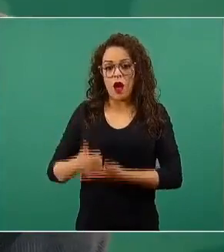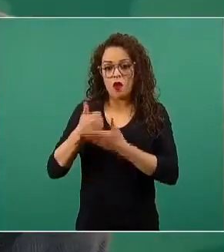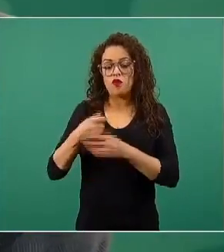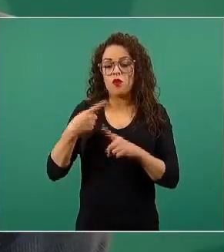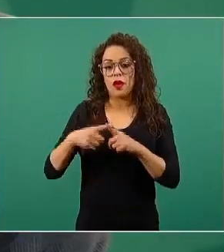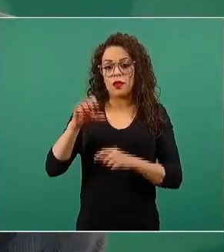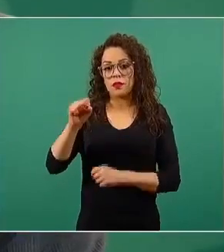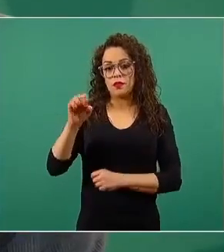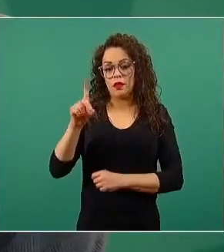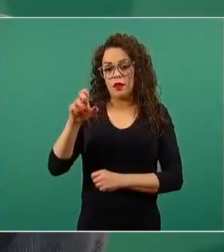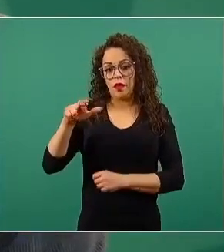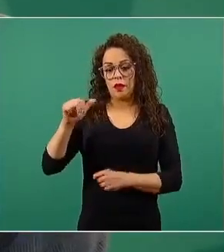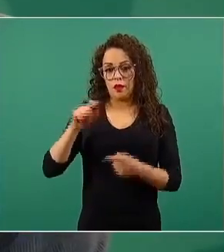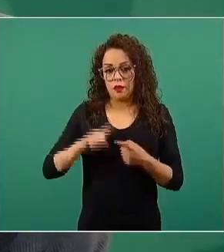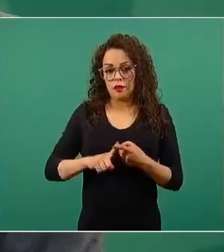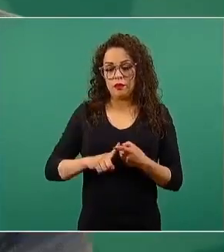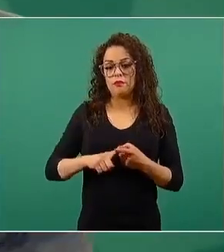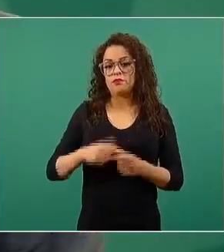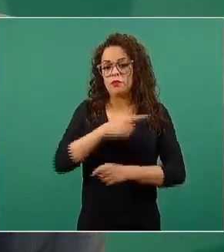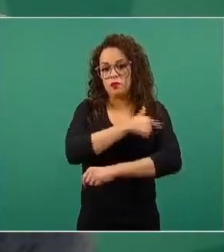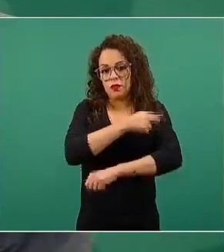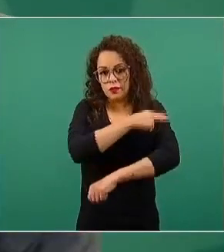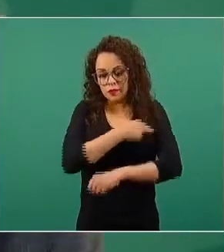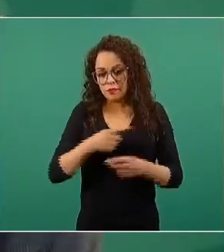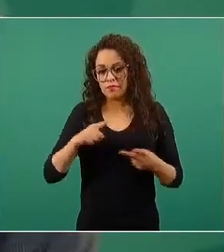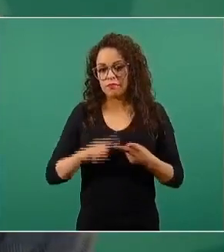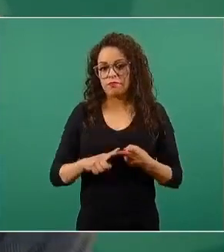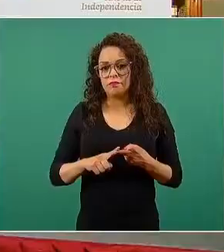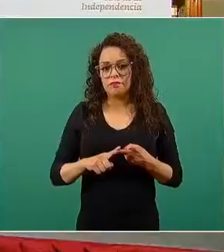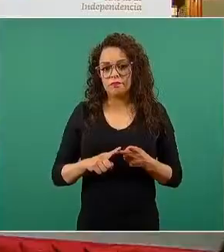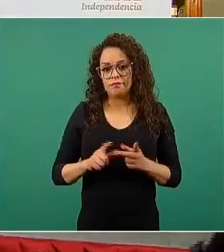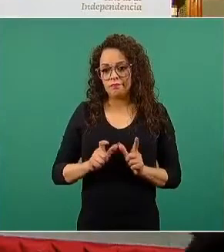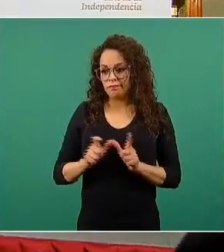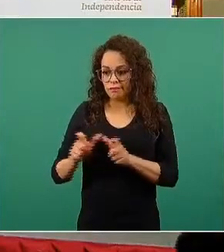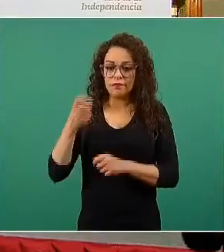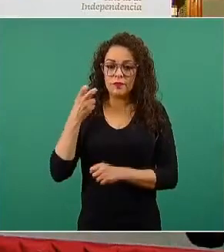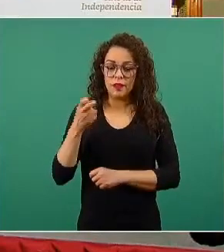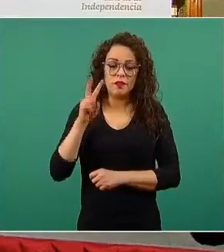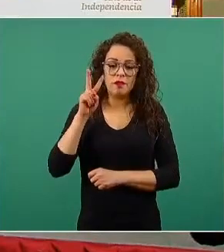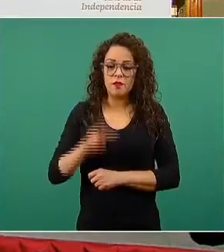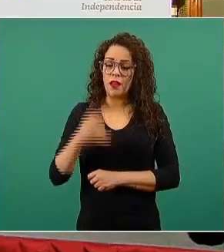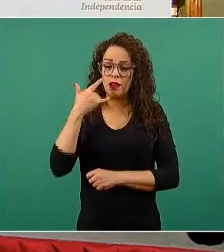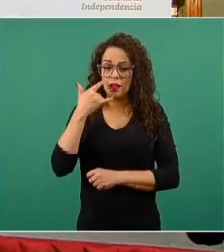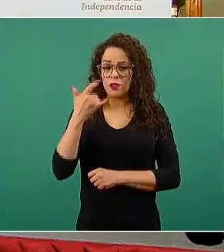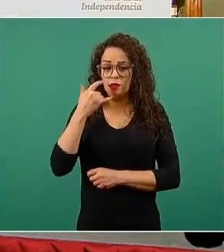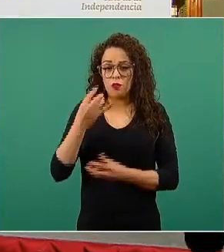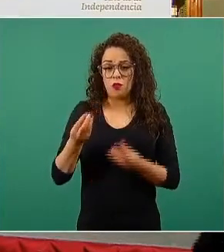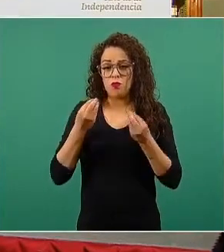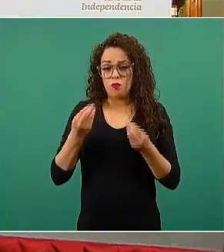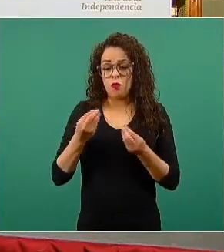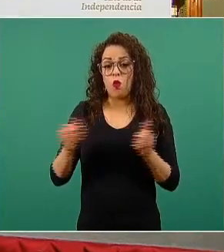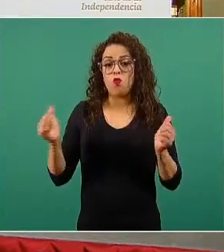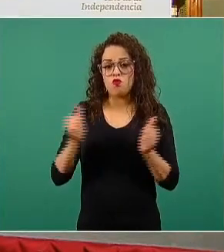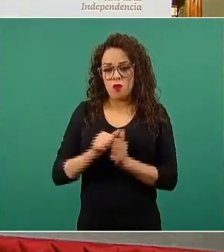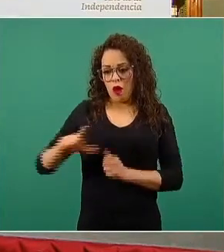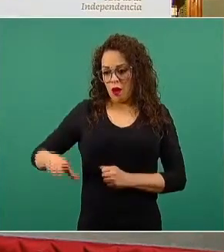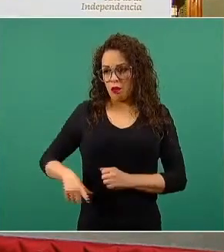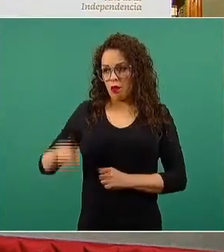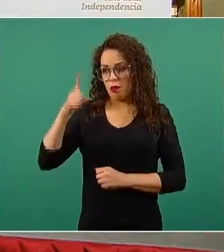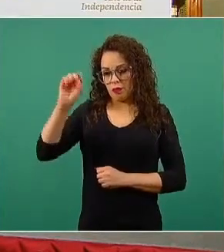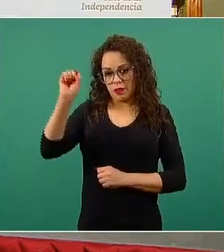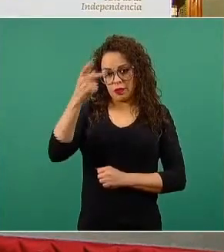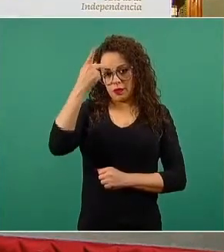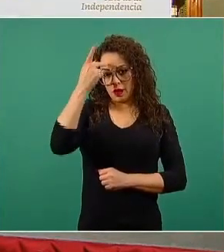Defensa Nacional, de la Guardia Nacional, y todo este esfuerzo donde se suma el gobierno del Estado y desde luego todas las